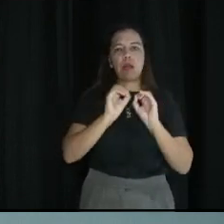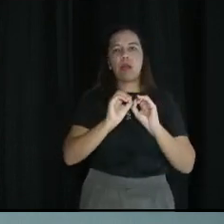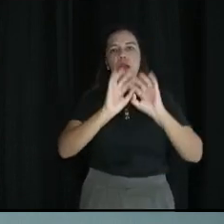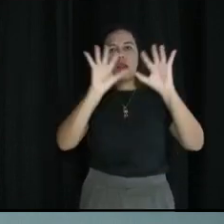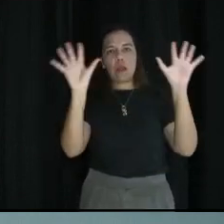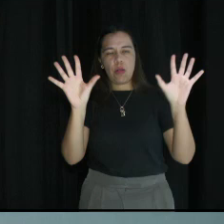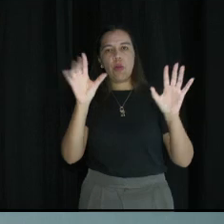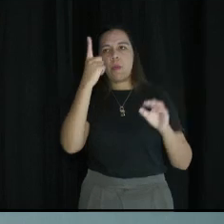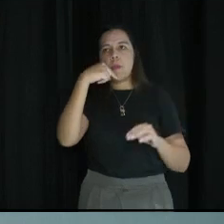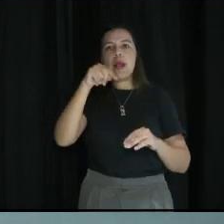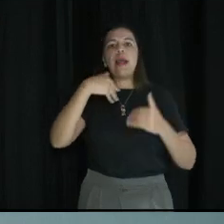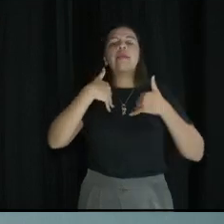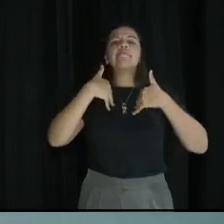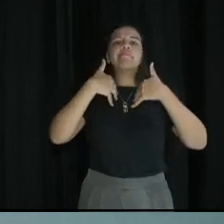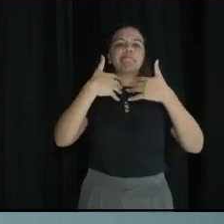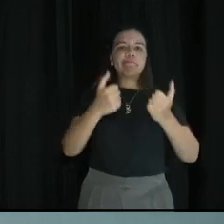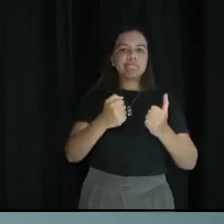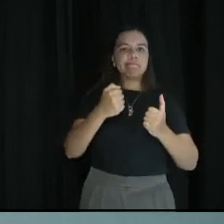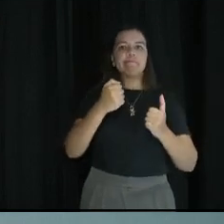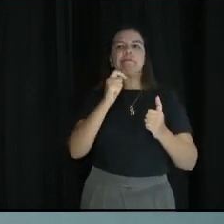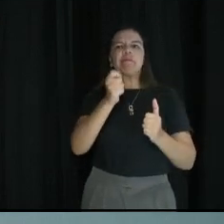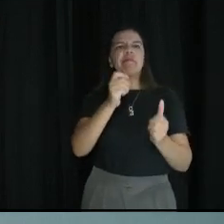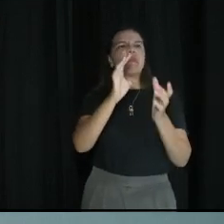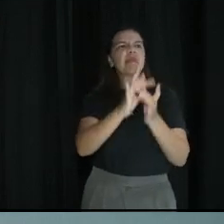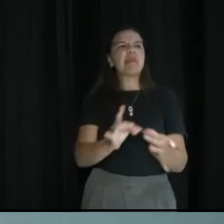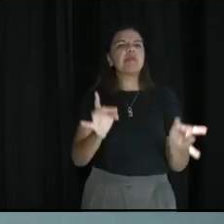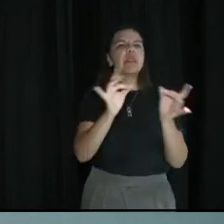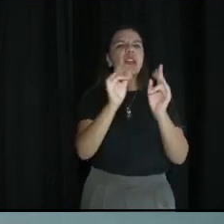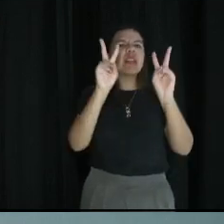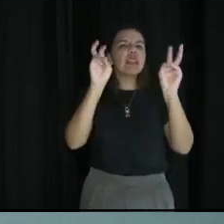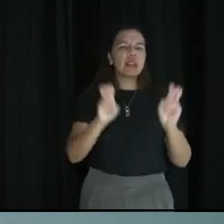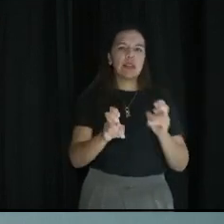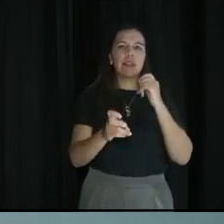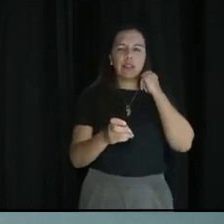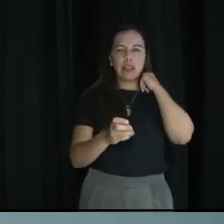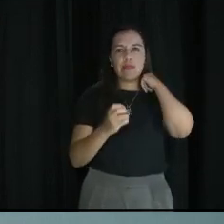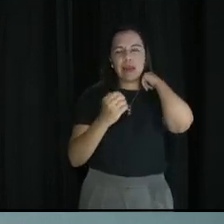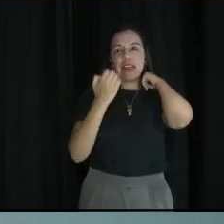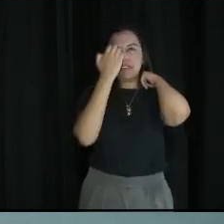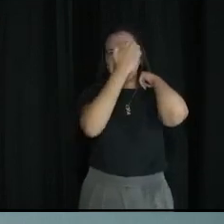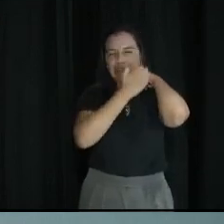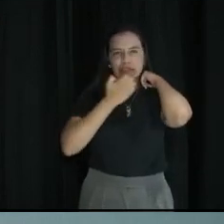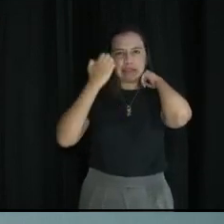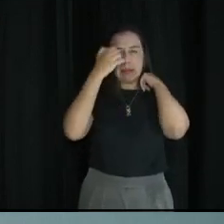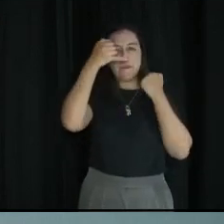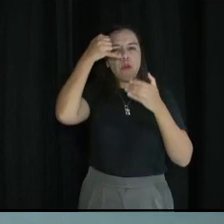para nosotros poder desarrollar este tipo de análisis